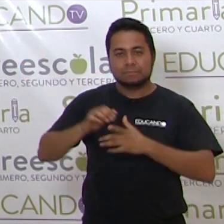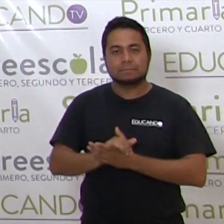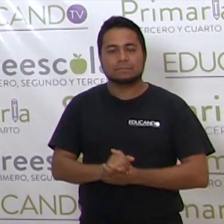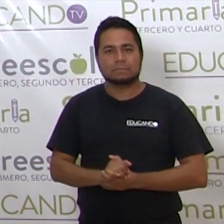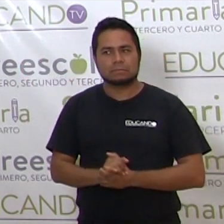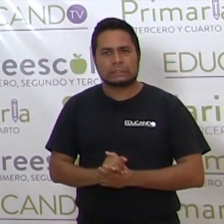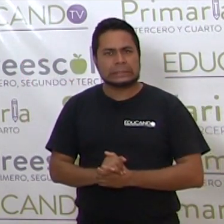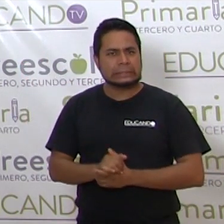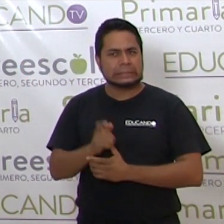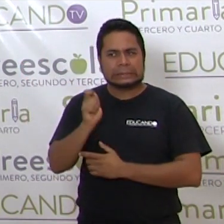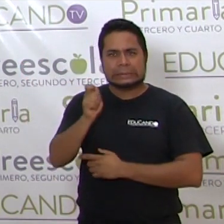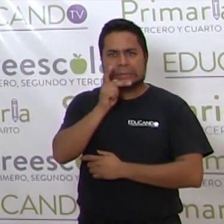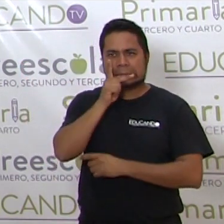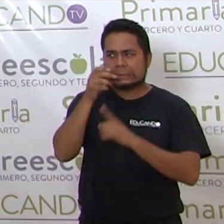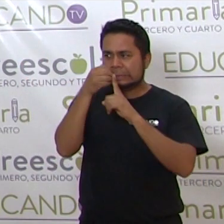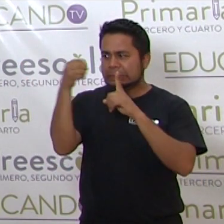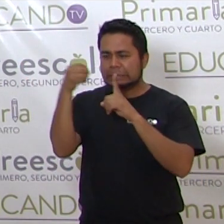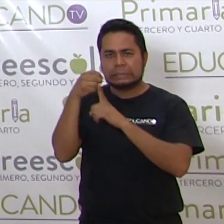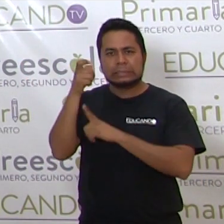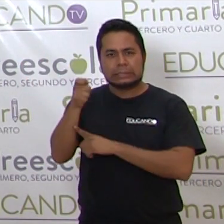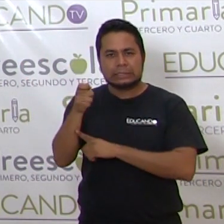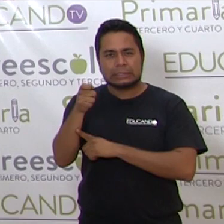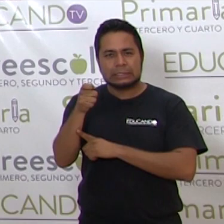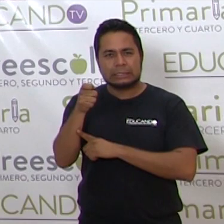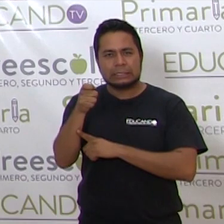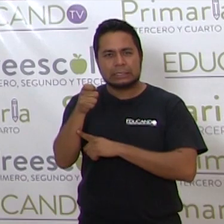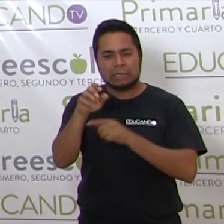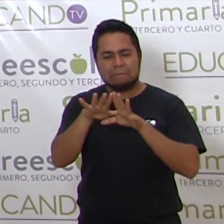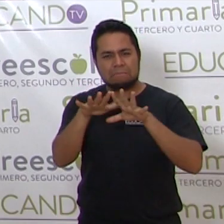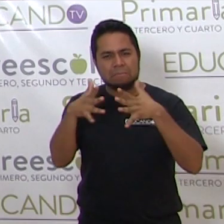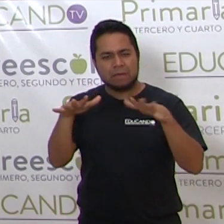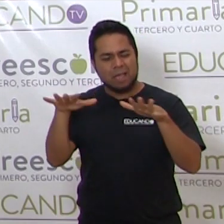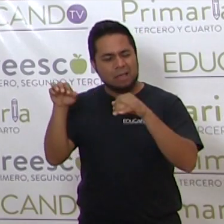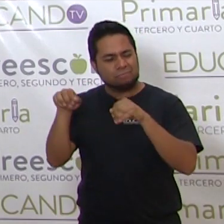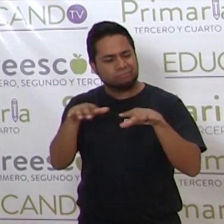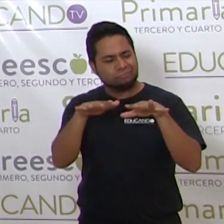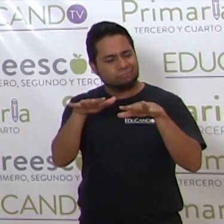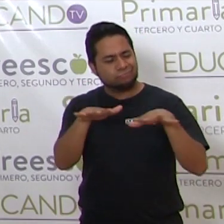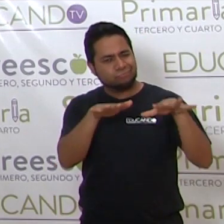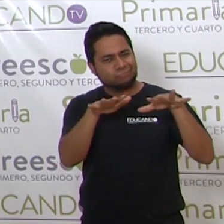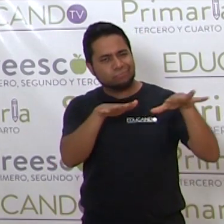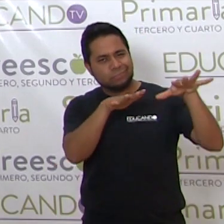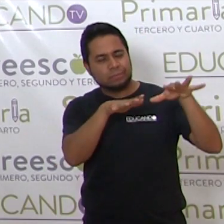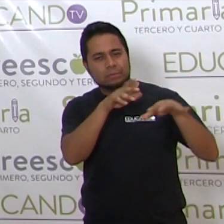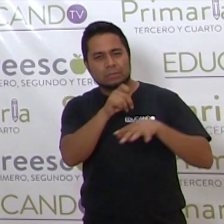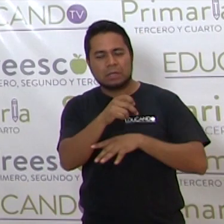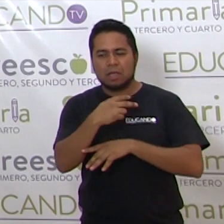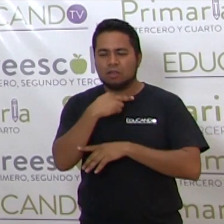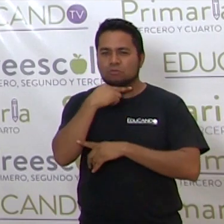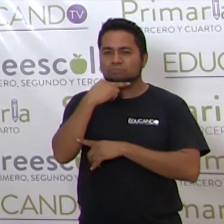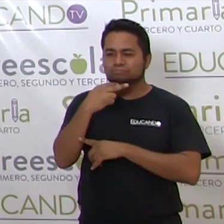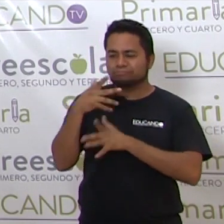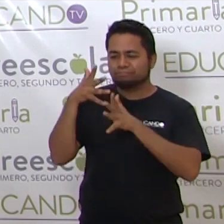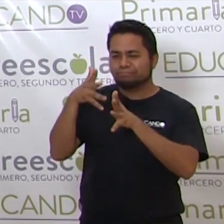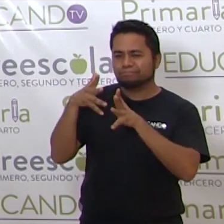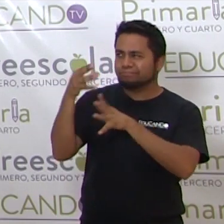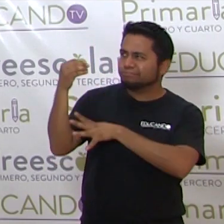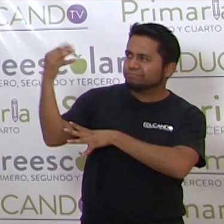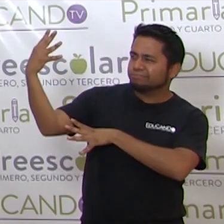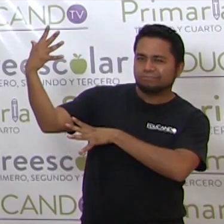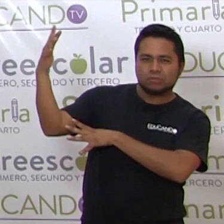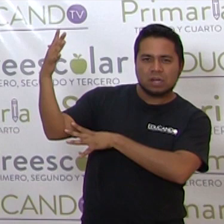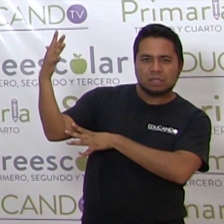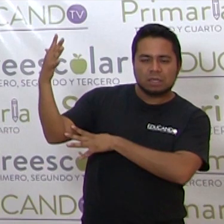qué quiere decir el mar que late y habla con la voz del que perdura resplandeciente